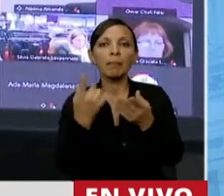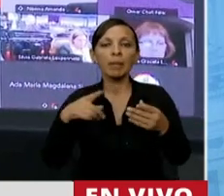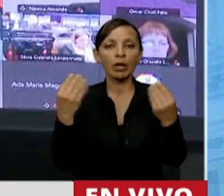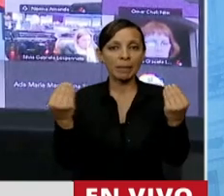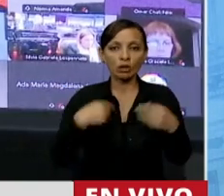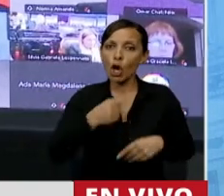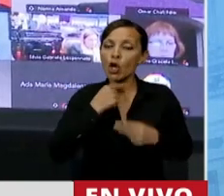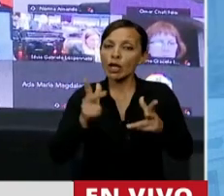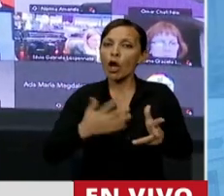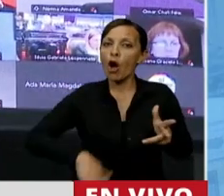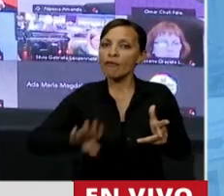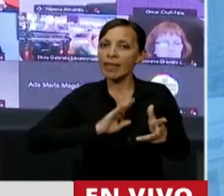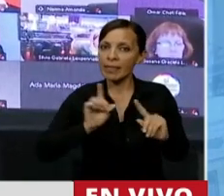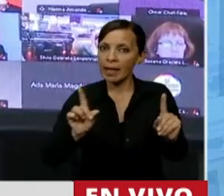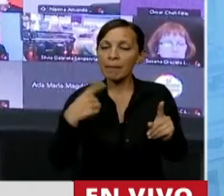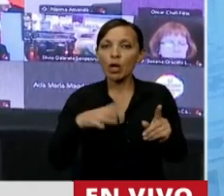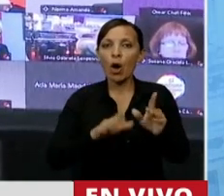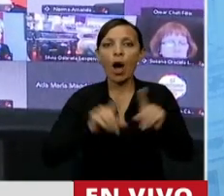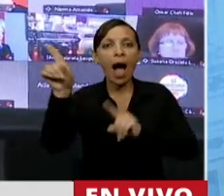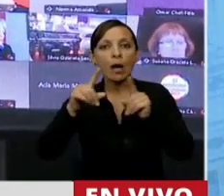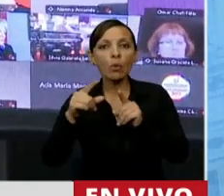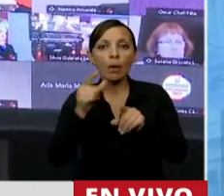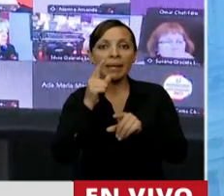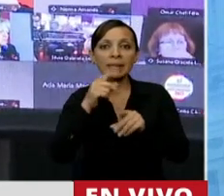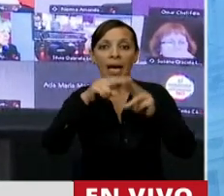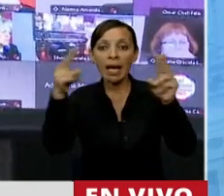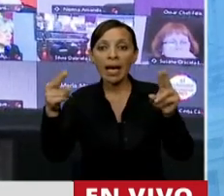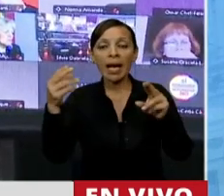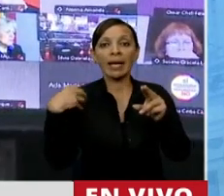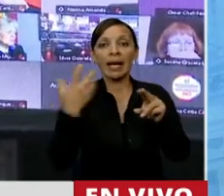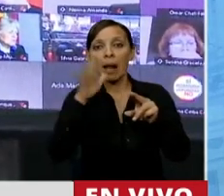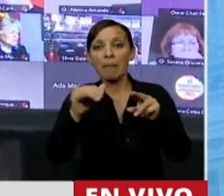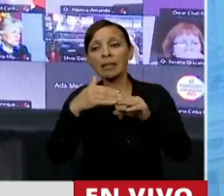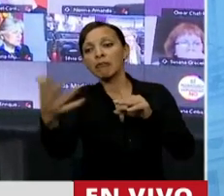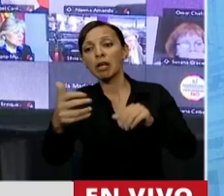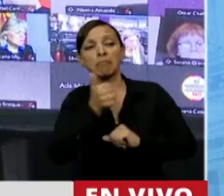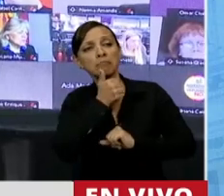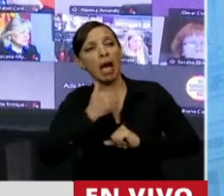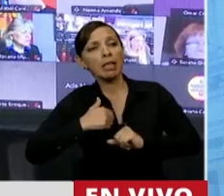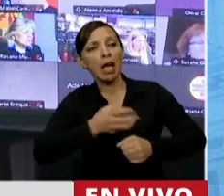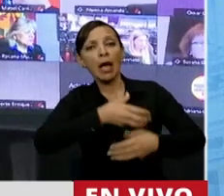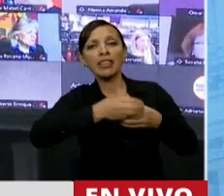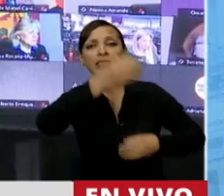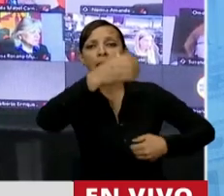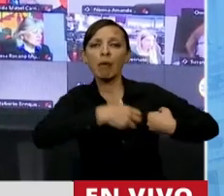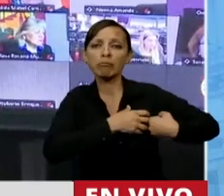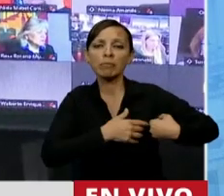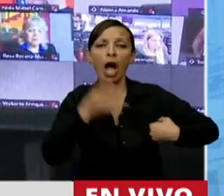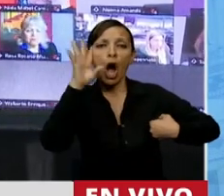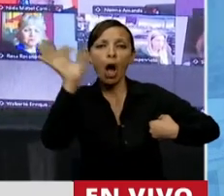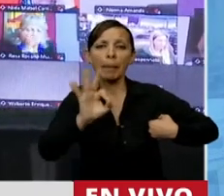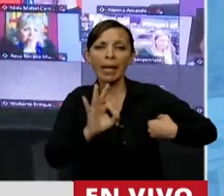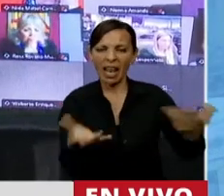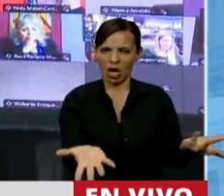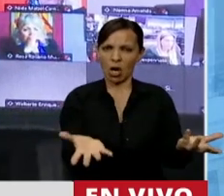y no quiero ofender a nadie, pero resulta que algunos cruzan la General Paz, se toman un mate, se ponen la Stanley abajo del sobaco y empiezan a opinar. ¿Pero